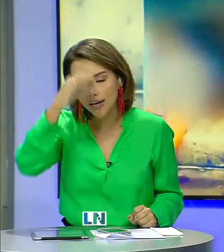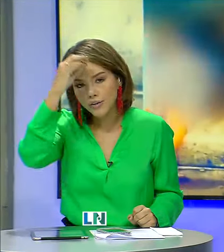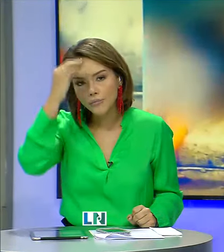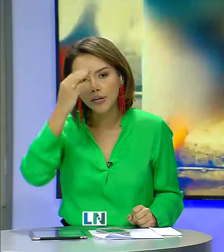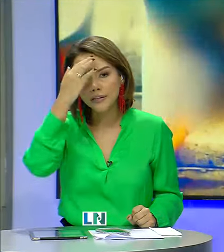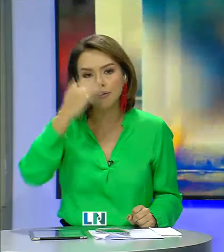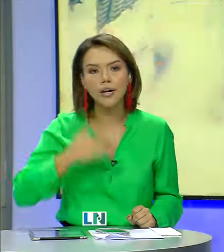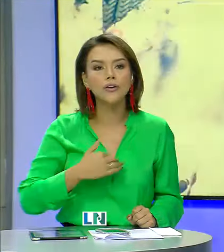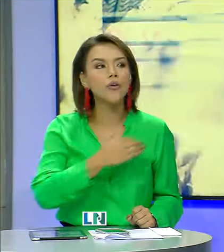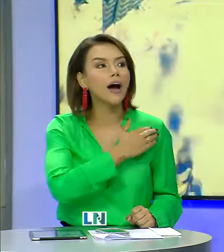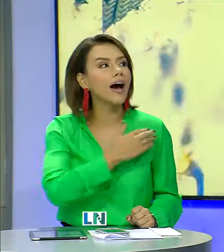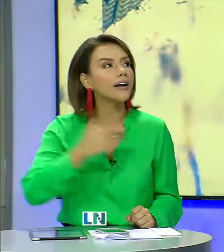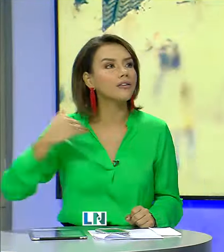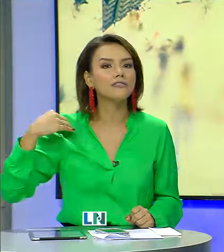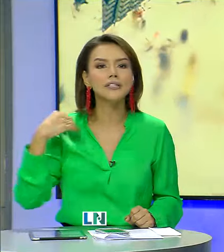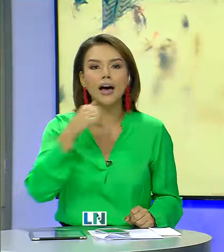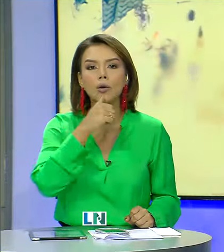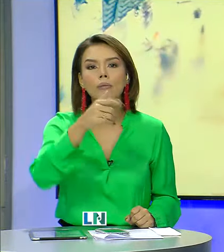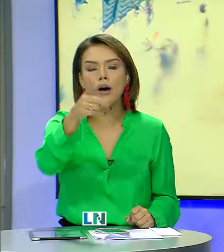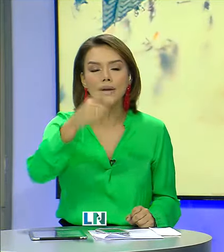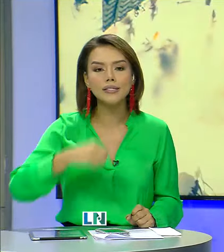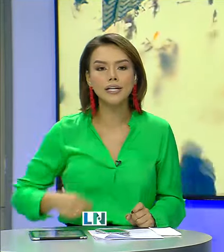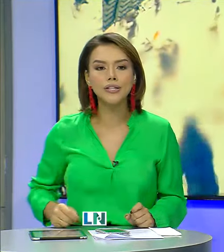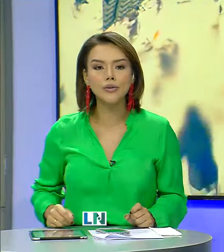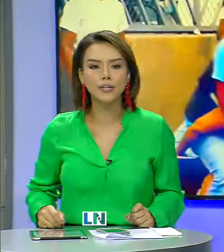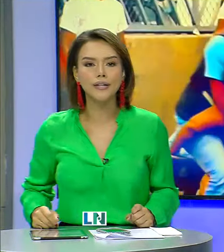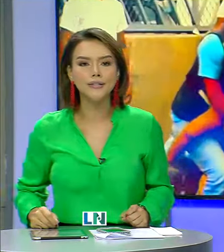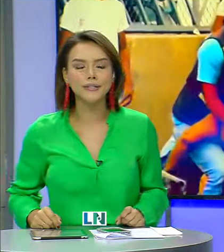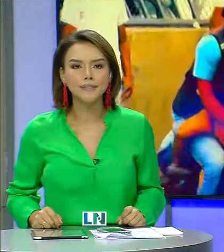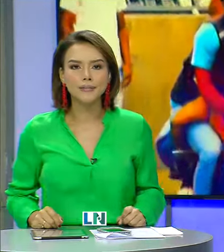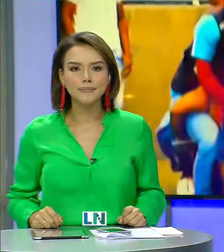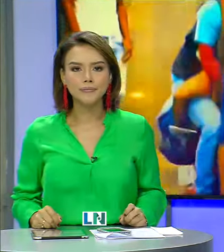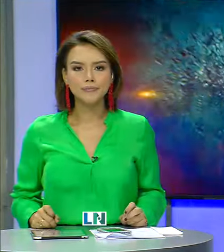Dios mío lindo, que Dios nos agarre confesados. Vamos a ver la siguiente nota.